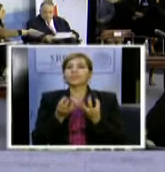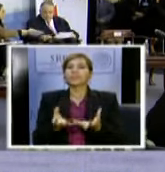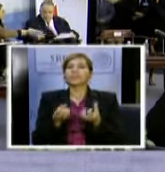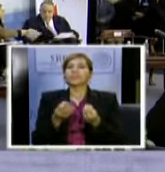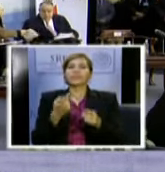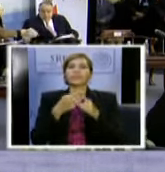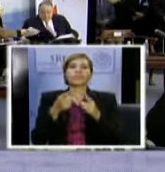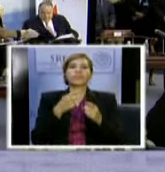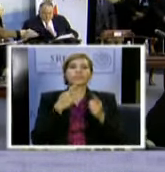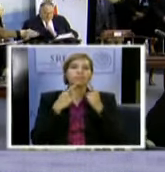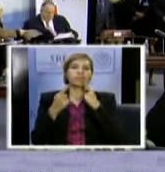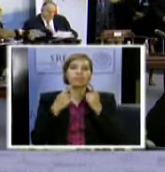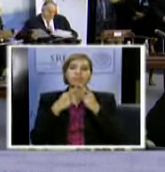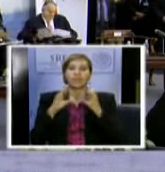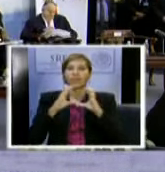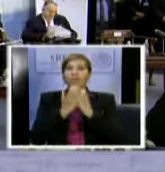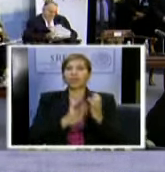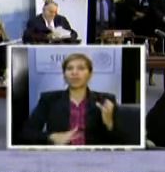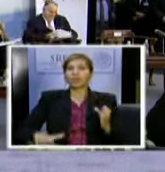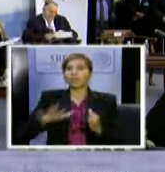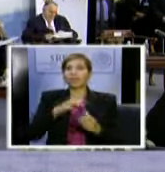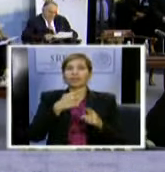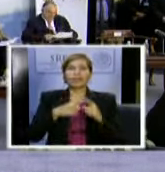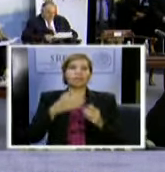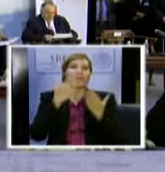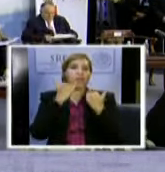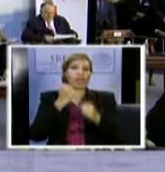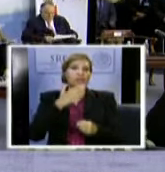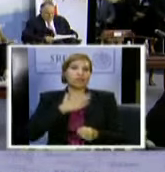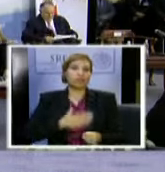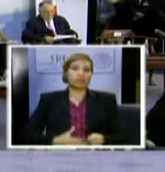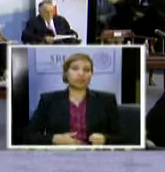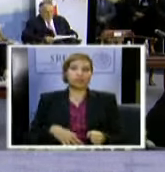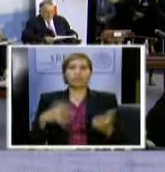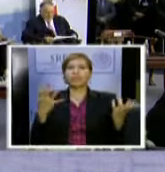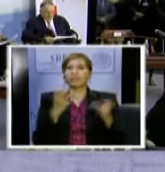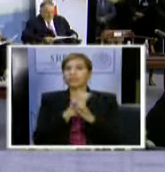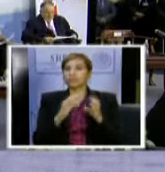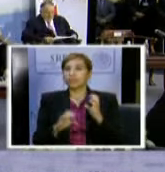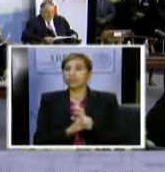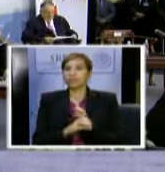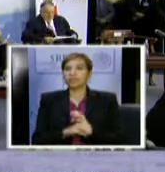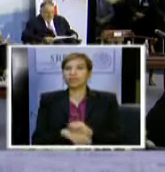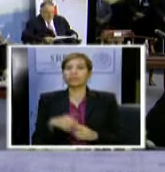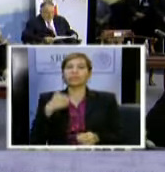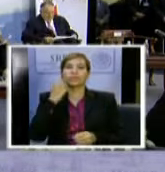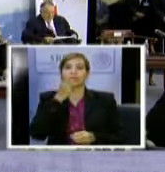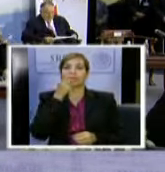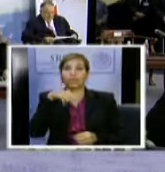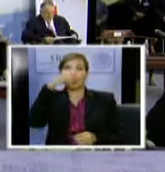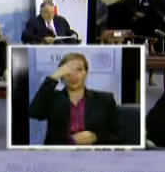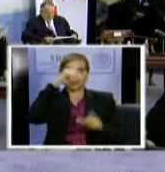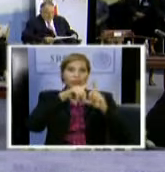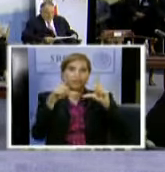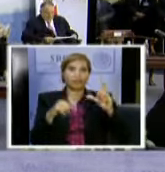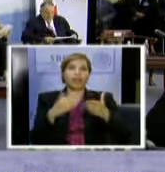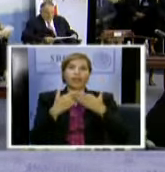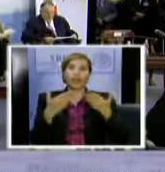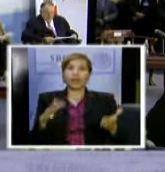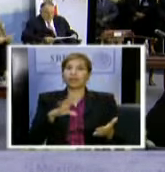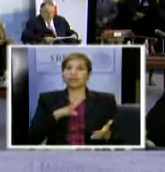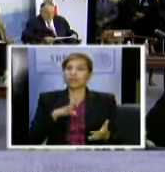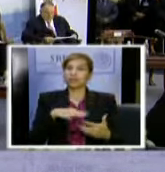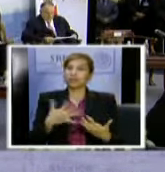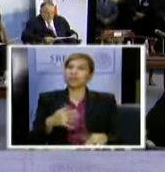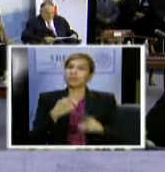los planteamientos de nuestra comunidad y a las injusticias que se han cometido? Quiero decirles que México está hoy por hoy